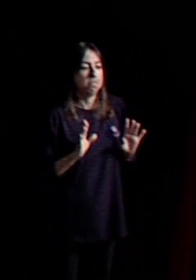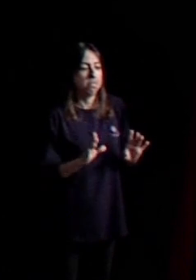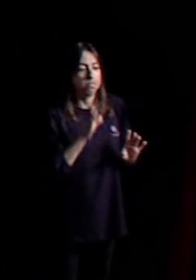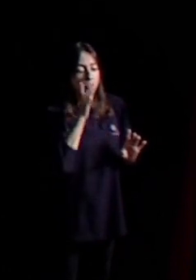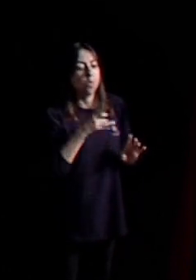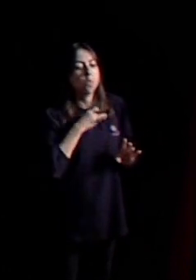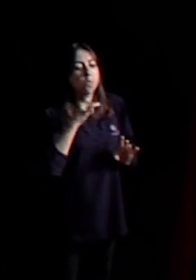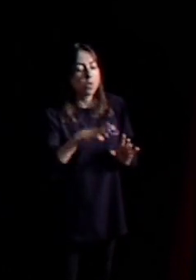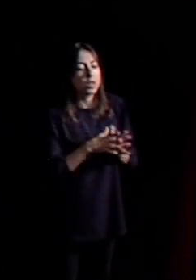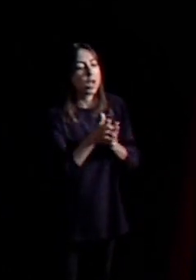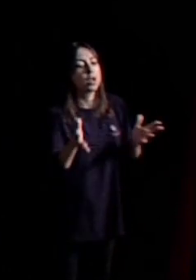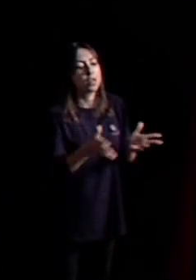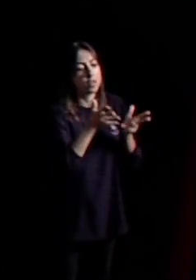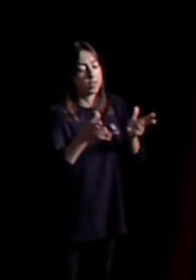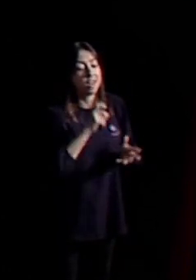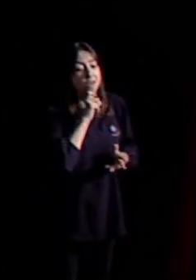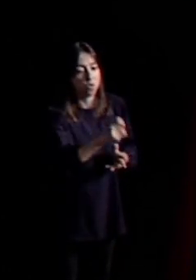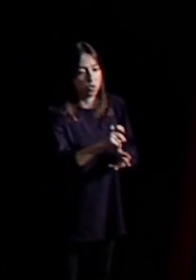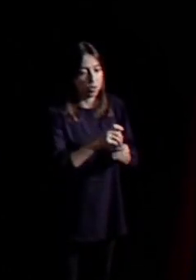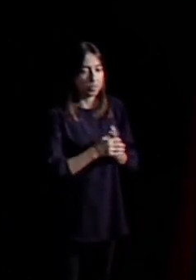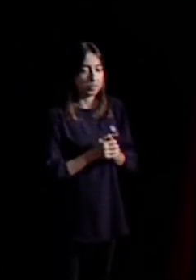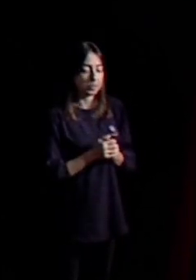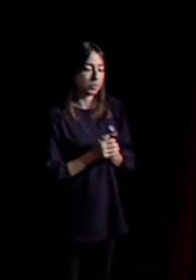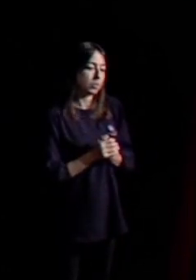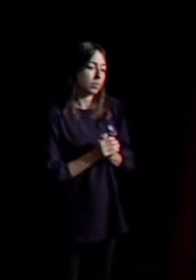puede incitar al odio, ¿no?